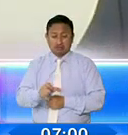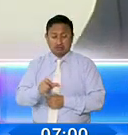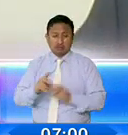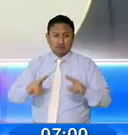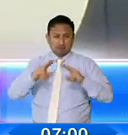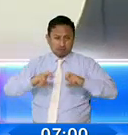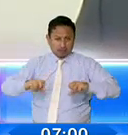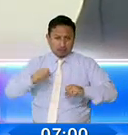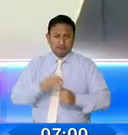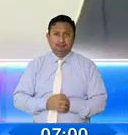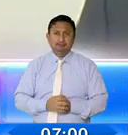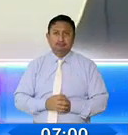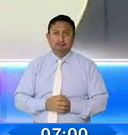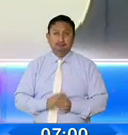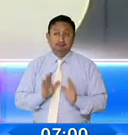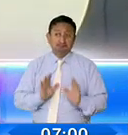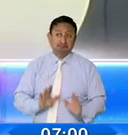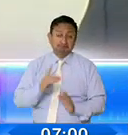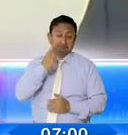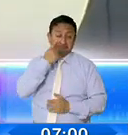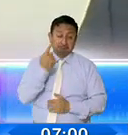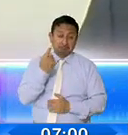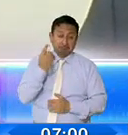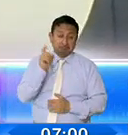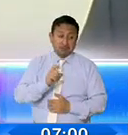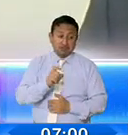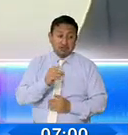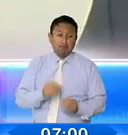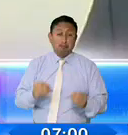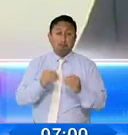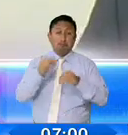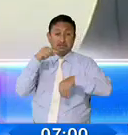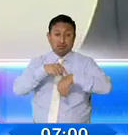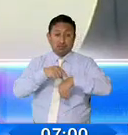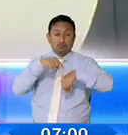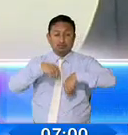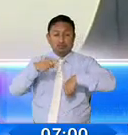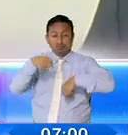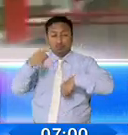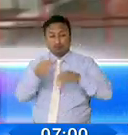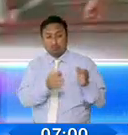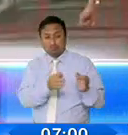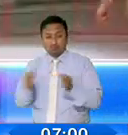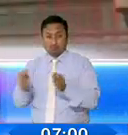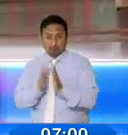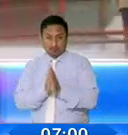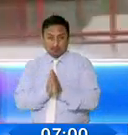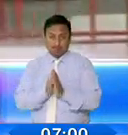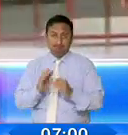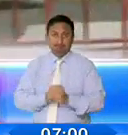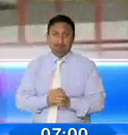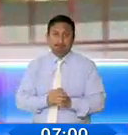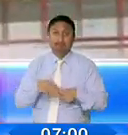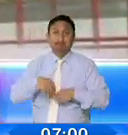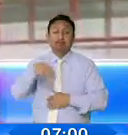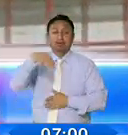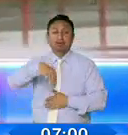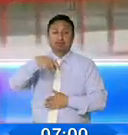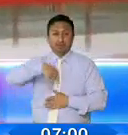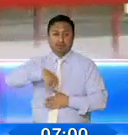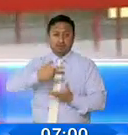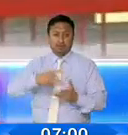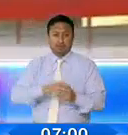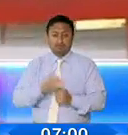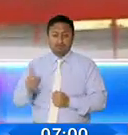que si llegase a ser necesario pedir una prórroga, lo haremos en el transcurso de las próximas horas. Durante la jornada de este martes, también se hizo presente